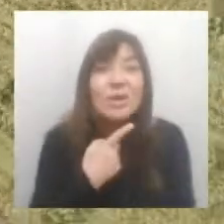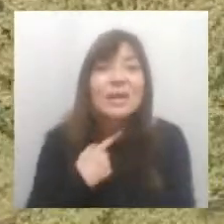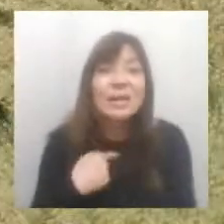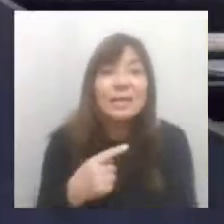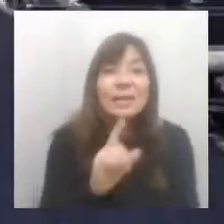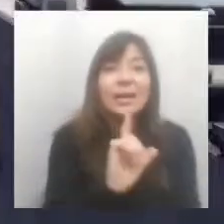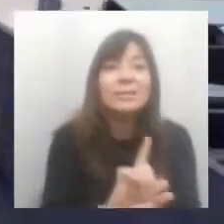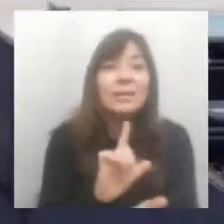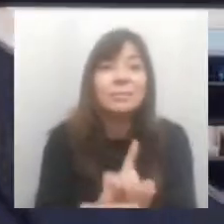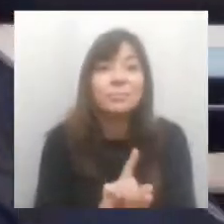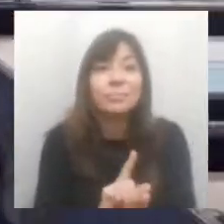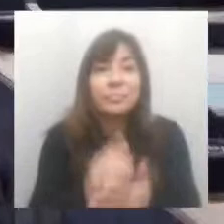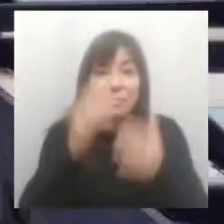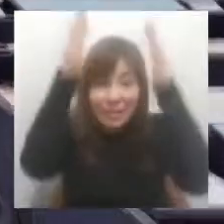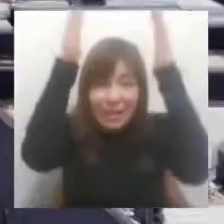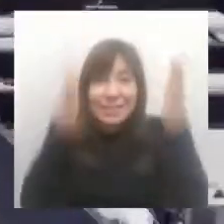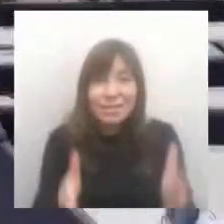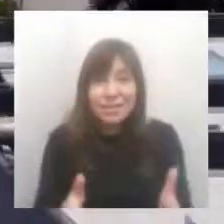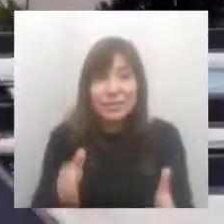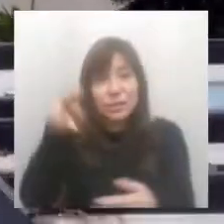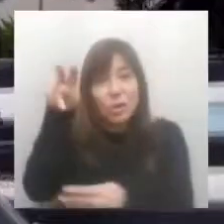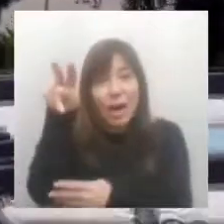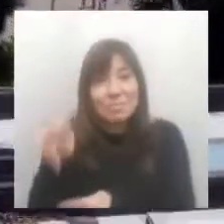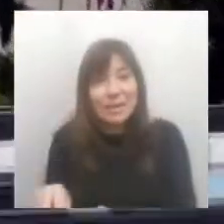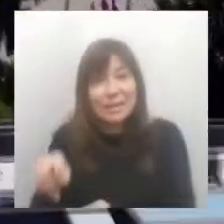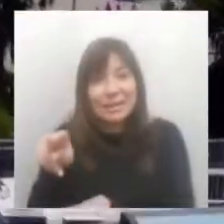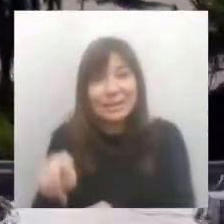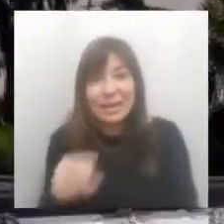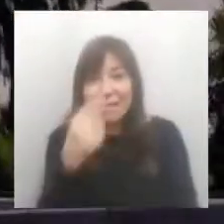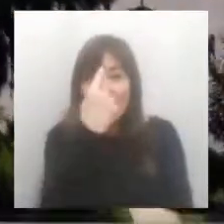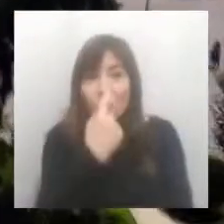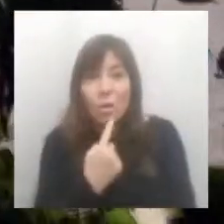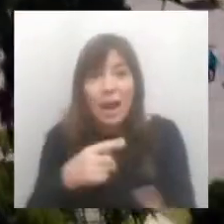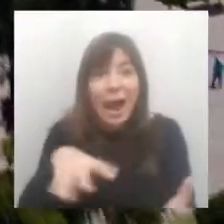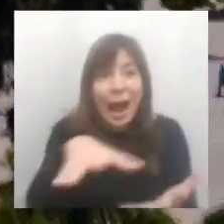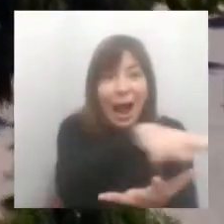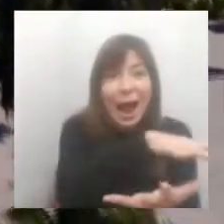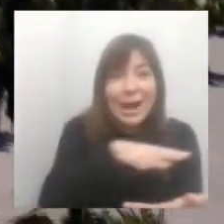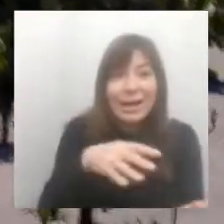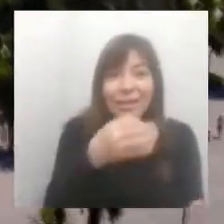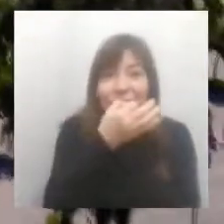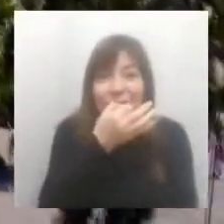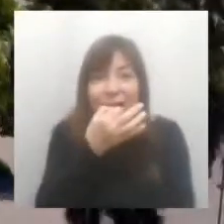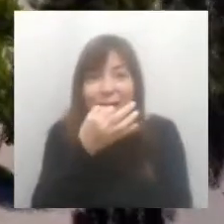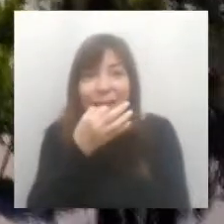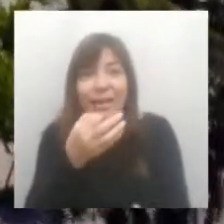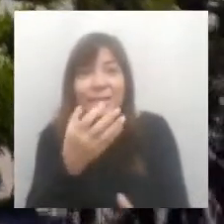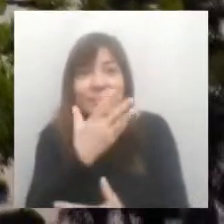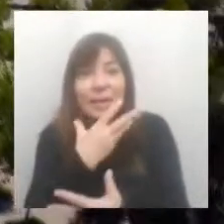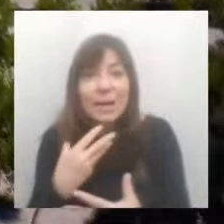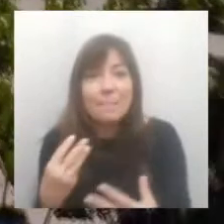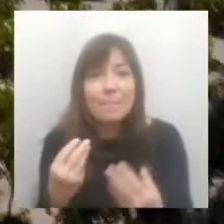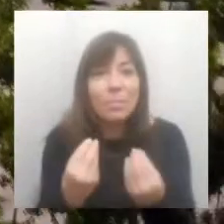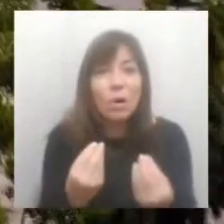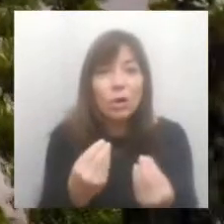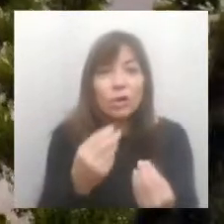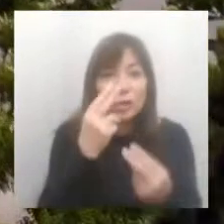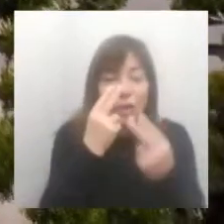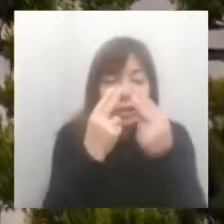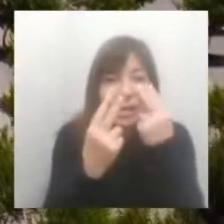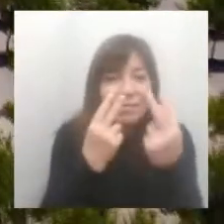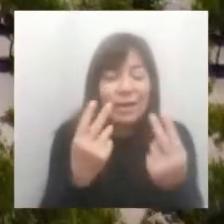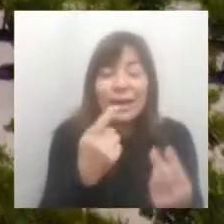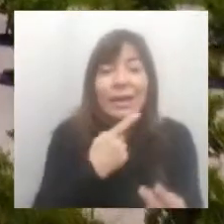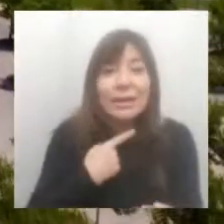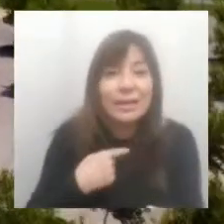el edificio administrativo del museo. Y todas las áreas que ustedes ven, es el área, obviamente, extensa, áreas verdes, ahí se ve un módulo interesantísimo